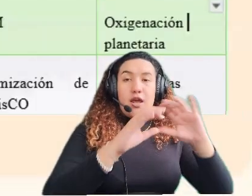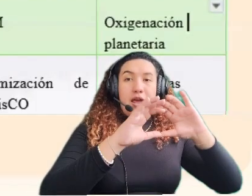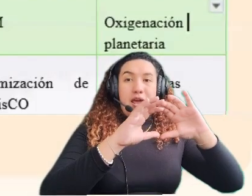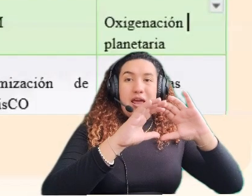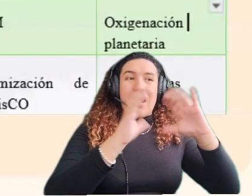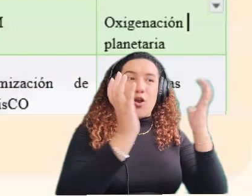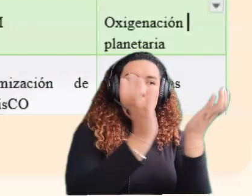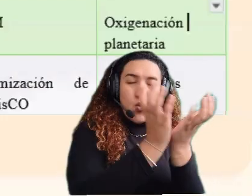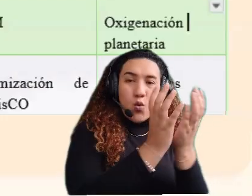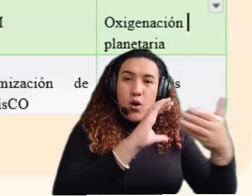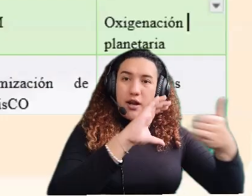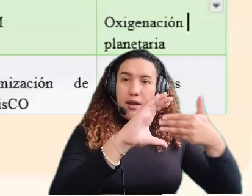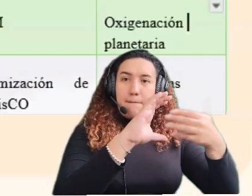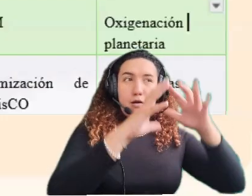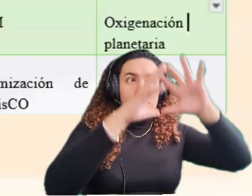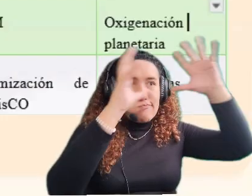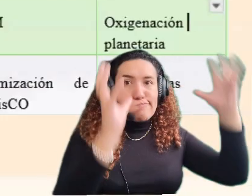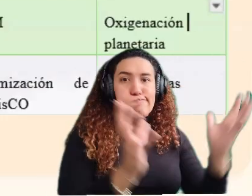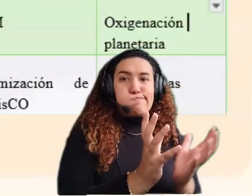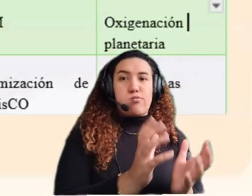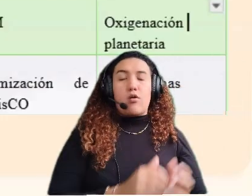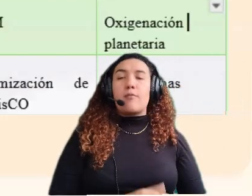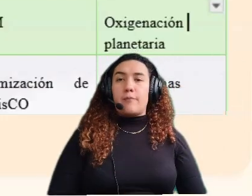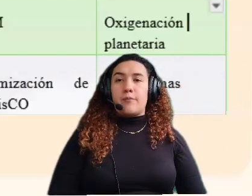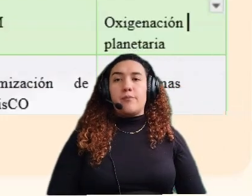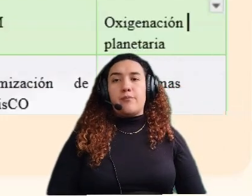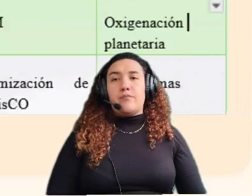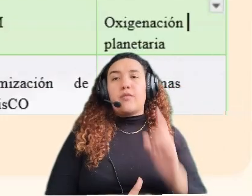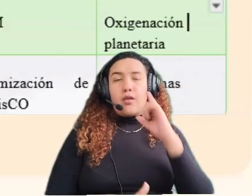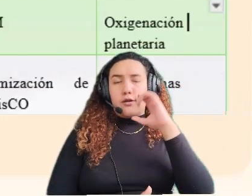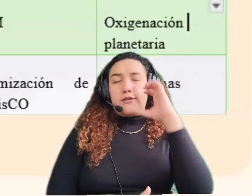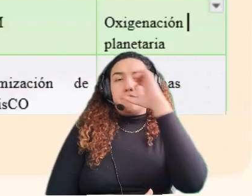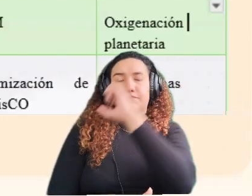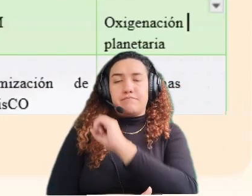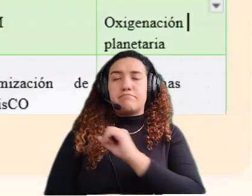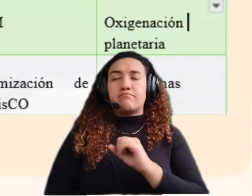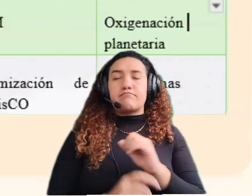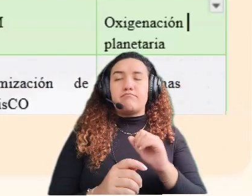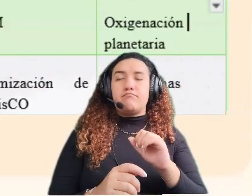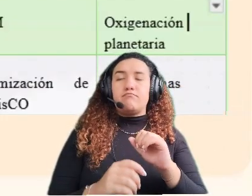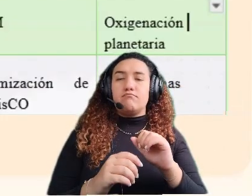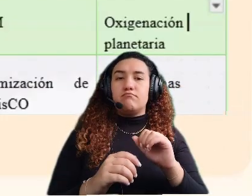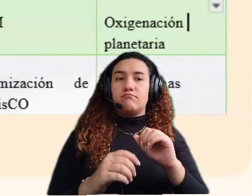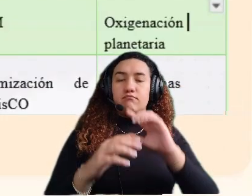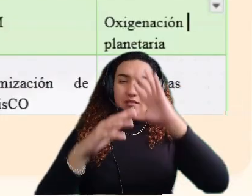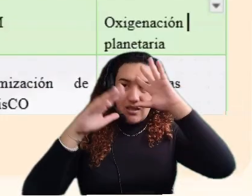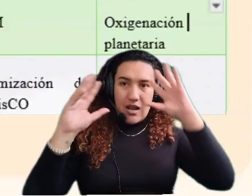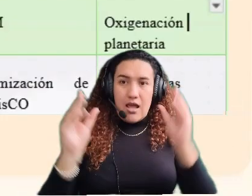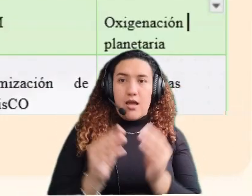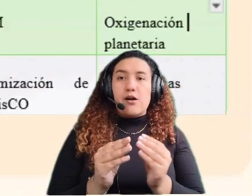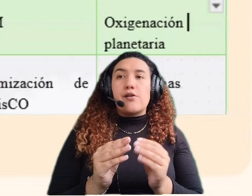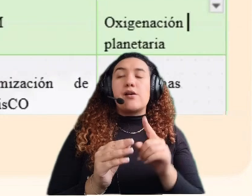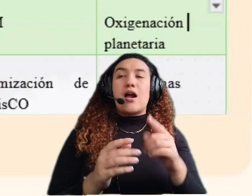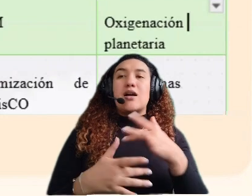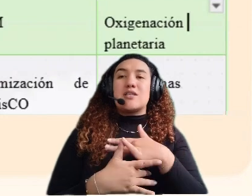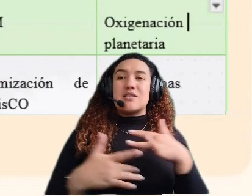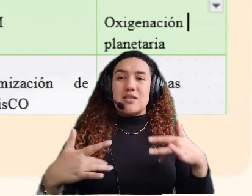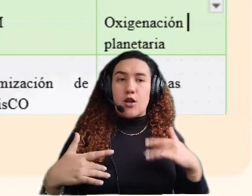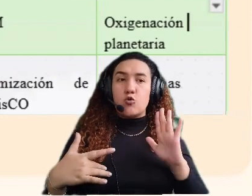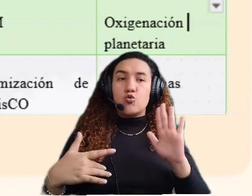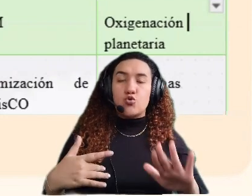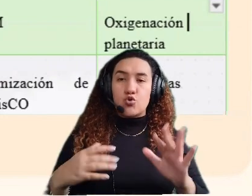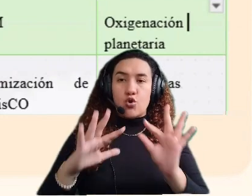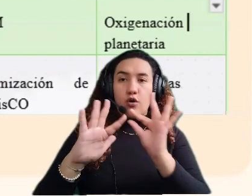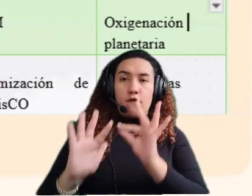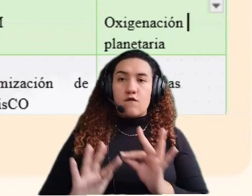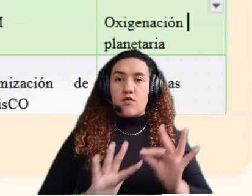global. Y gracias a esta metodología pudimos concluir que la salud celular del fitoplancton está